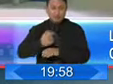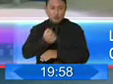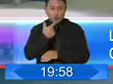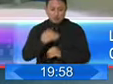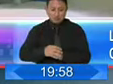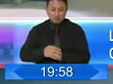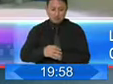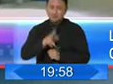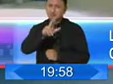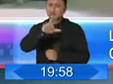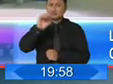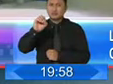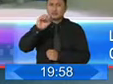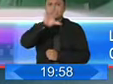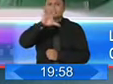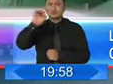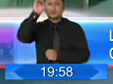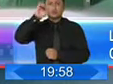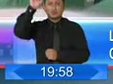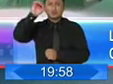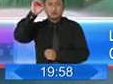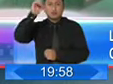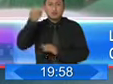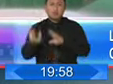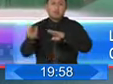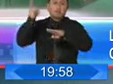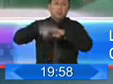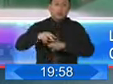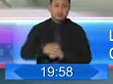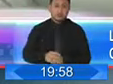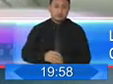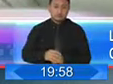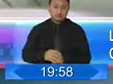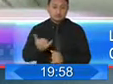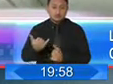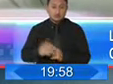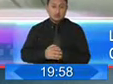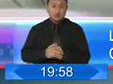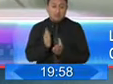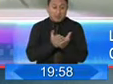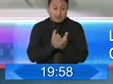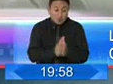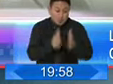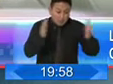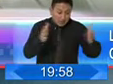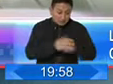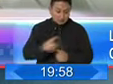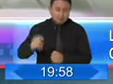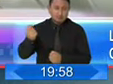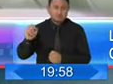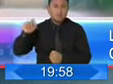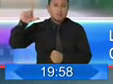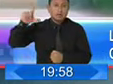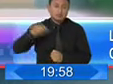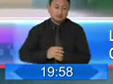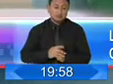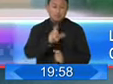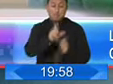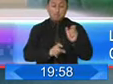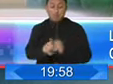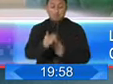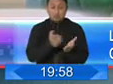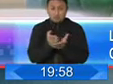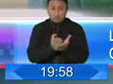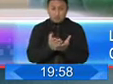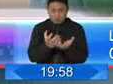van entre el 30 y el 50%. Es decir, en este caso, a mayor cobertura, un mayor costo que al final terminan pagando quienes optan